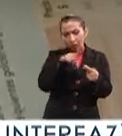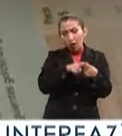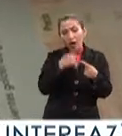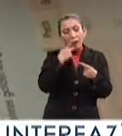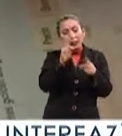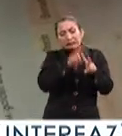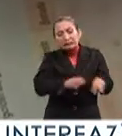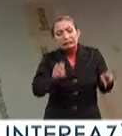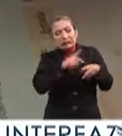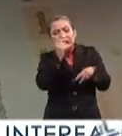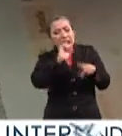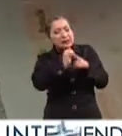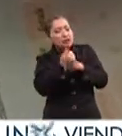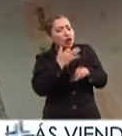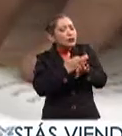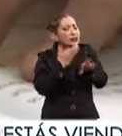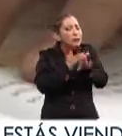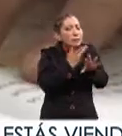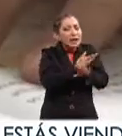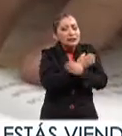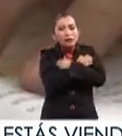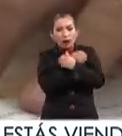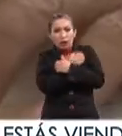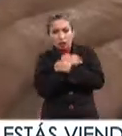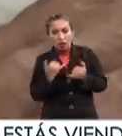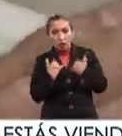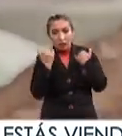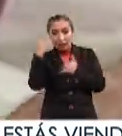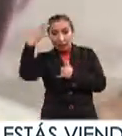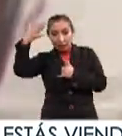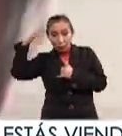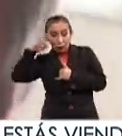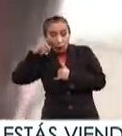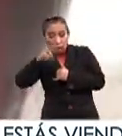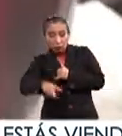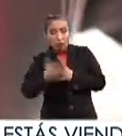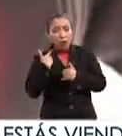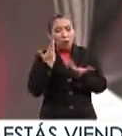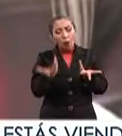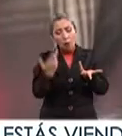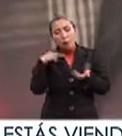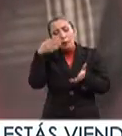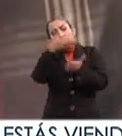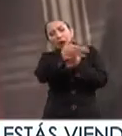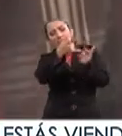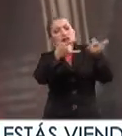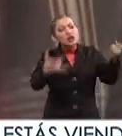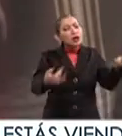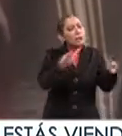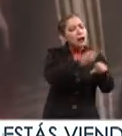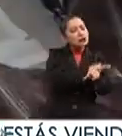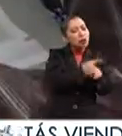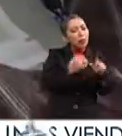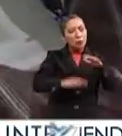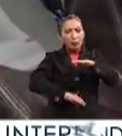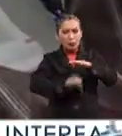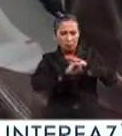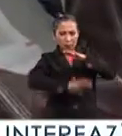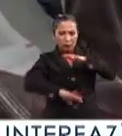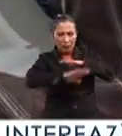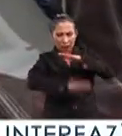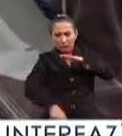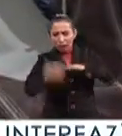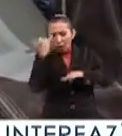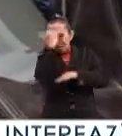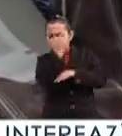se reflexiona sobre la situación actual de la educación de jóvenes y adultos a partir de un abordaje histórico que sustenta a través de datos